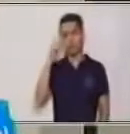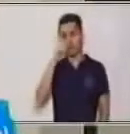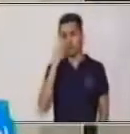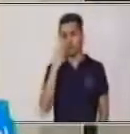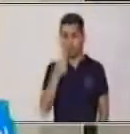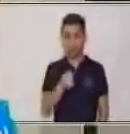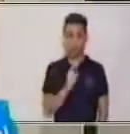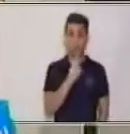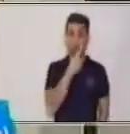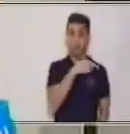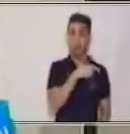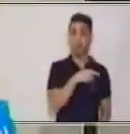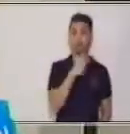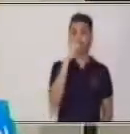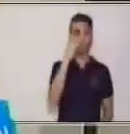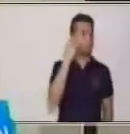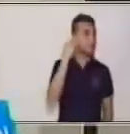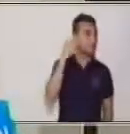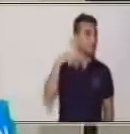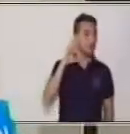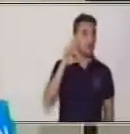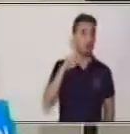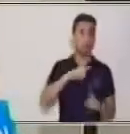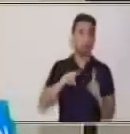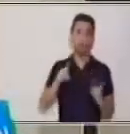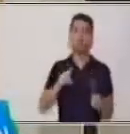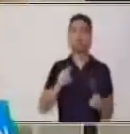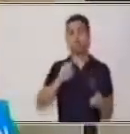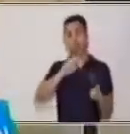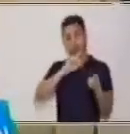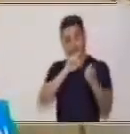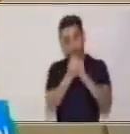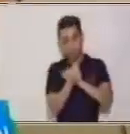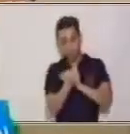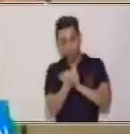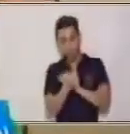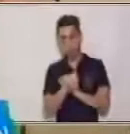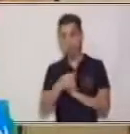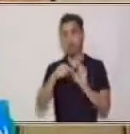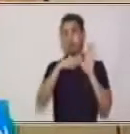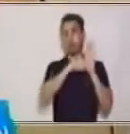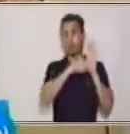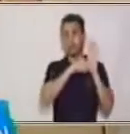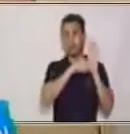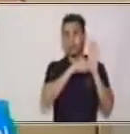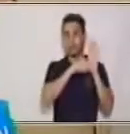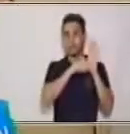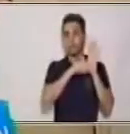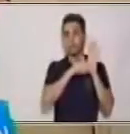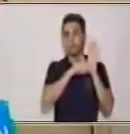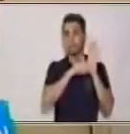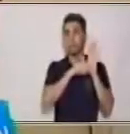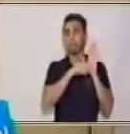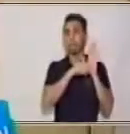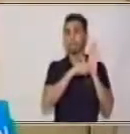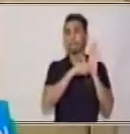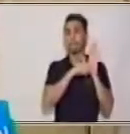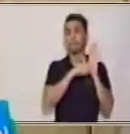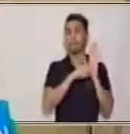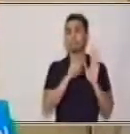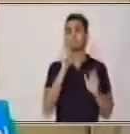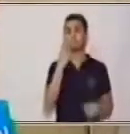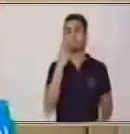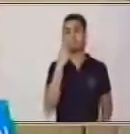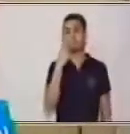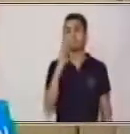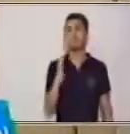que aparece, va a variar y va a ser un signo negativo. Entonces primero vamos a ver qué sucedería